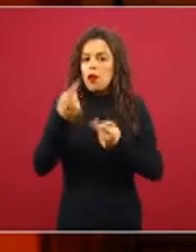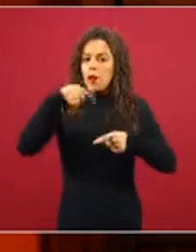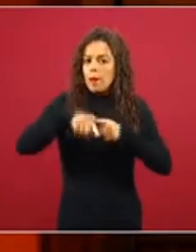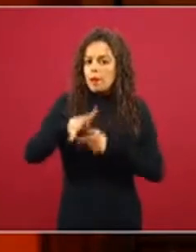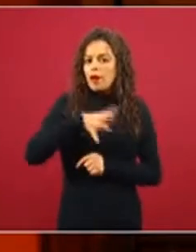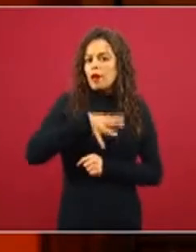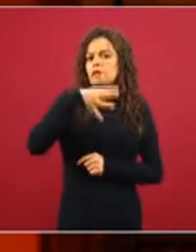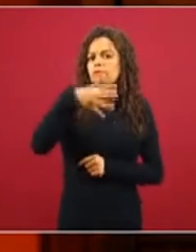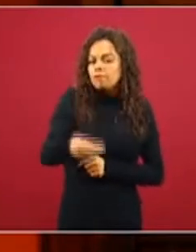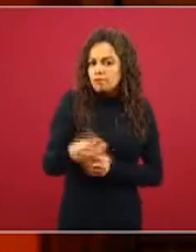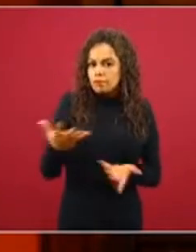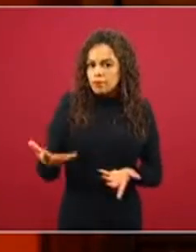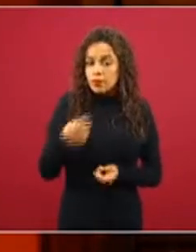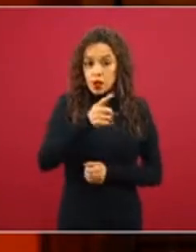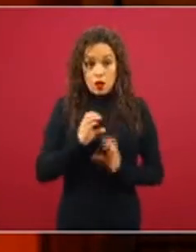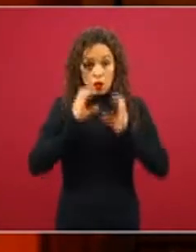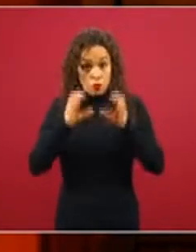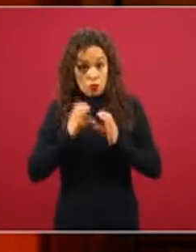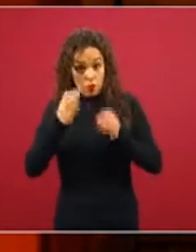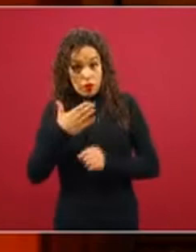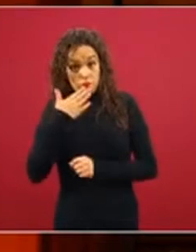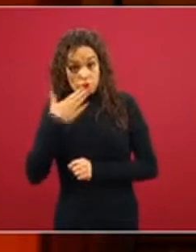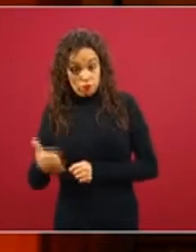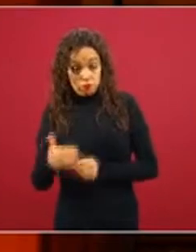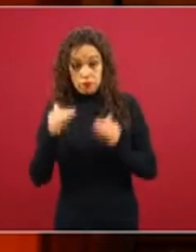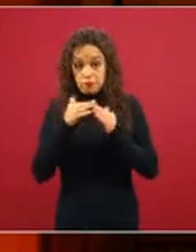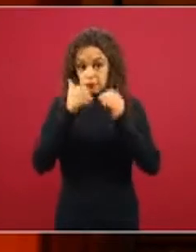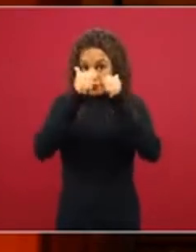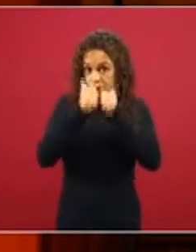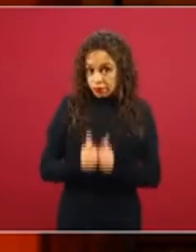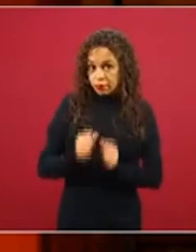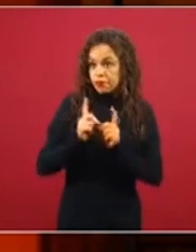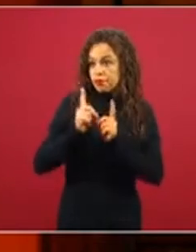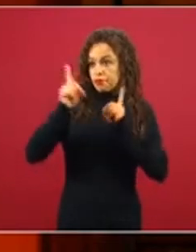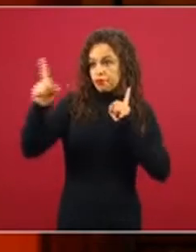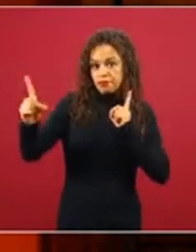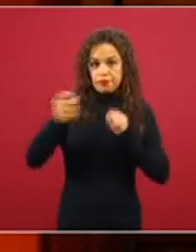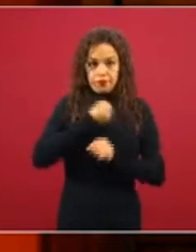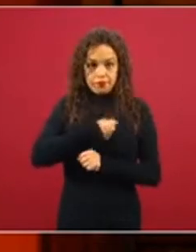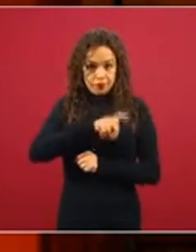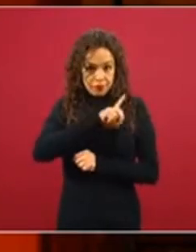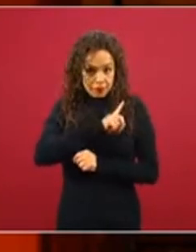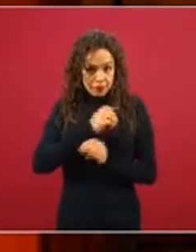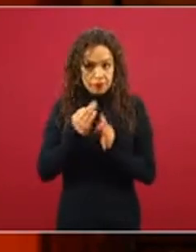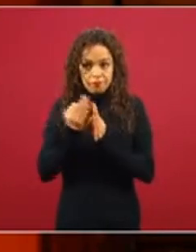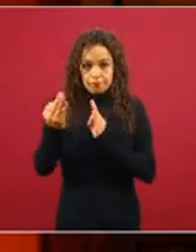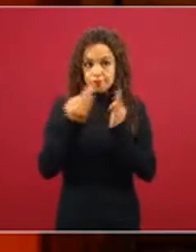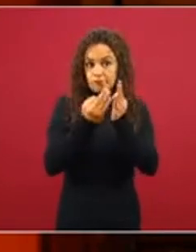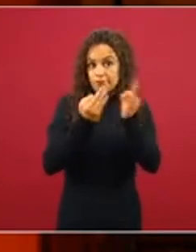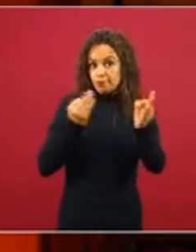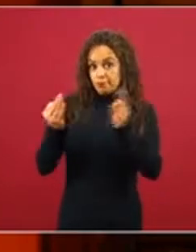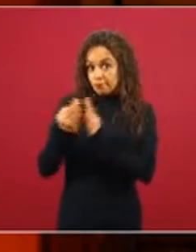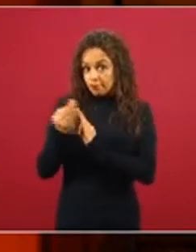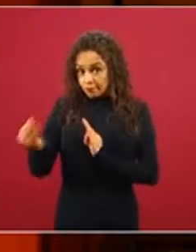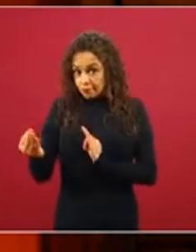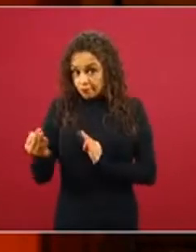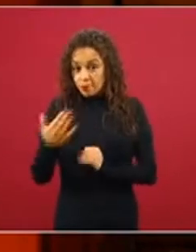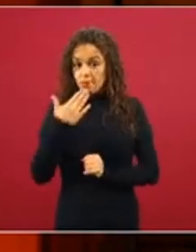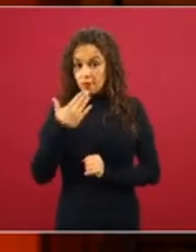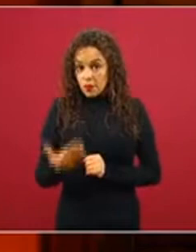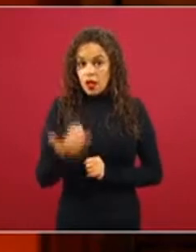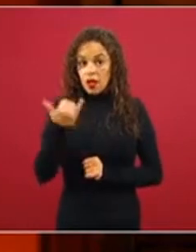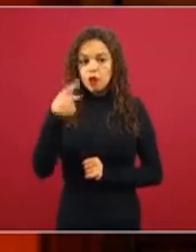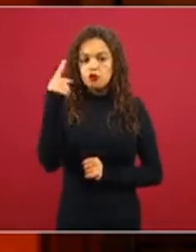las medidas de la jornada de sana distancia, y en su momento cómo se esté lógicamente llevando a cabo las